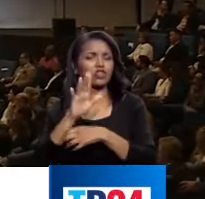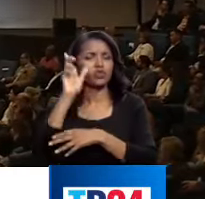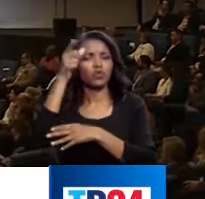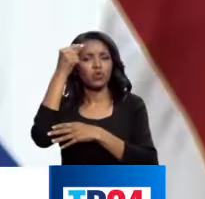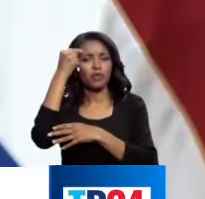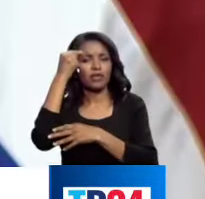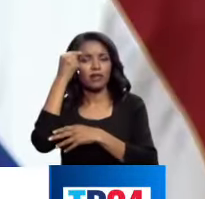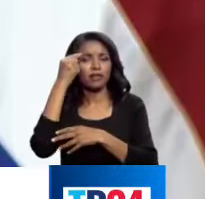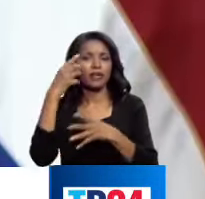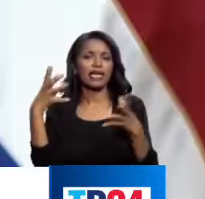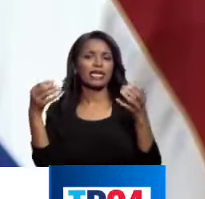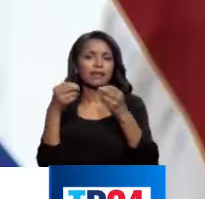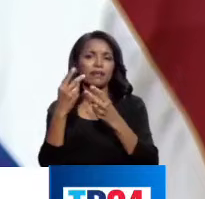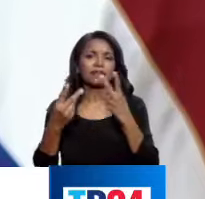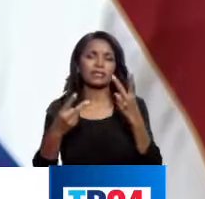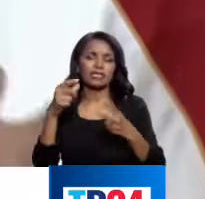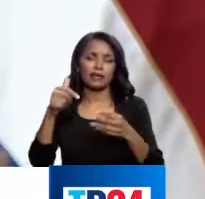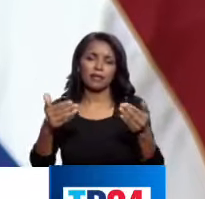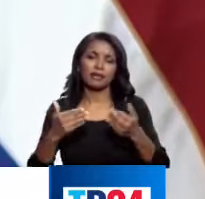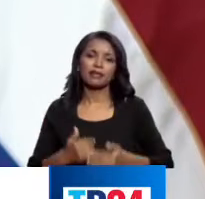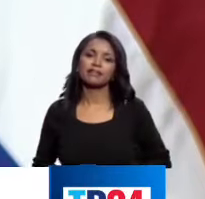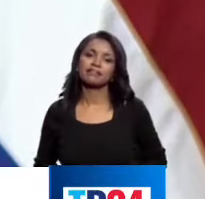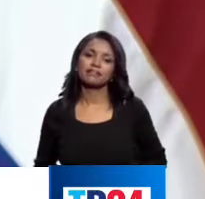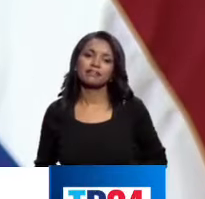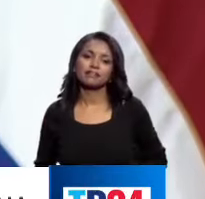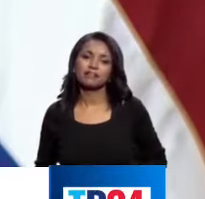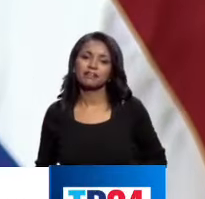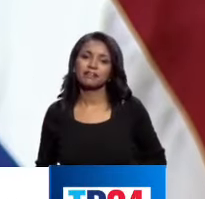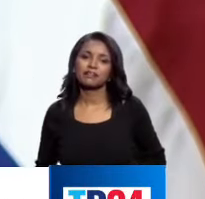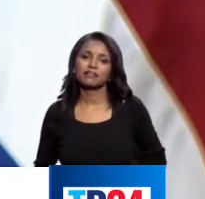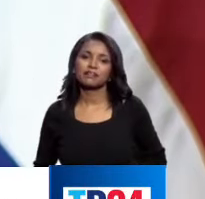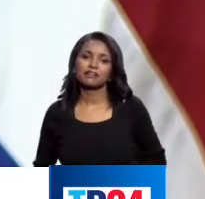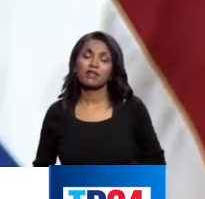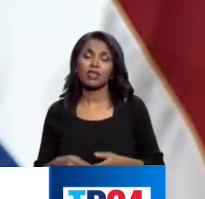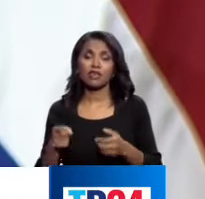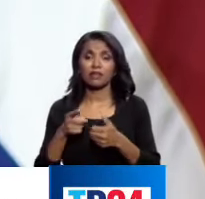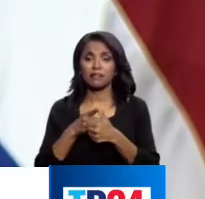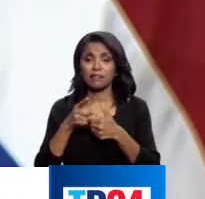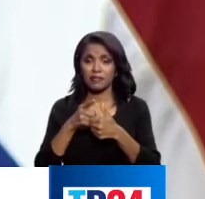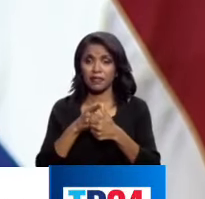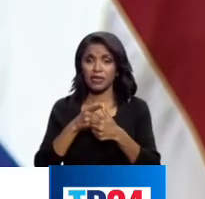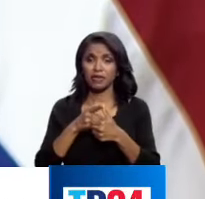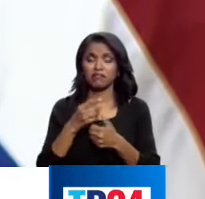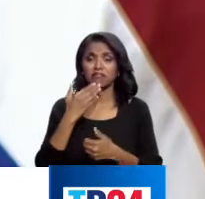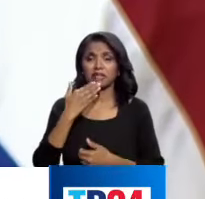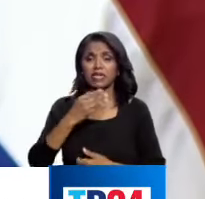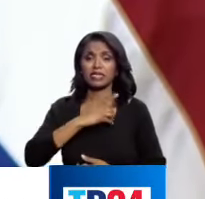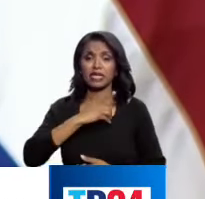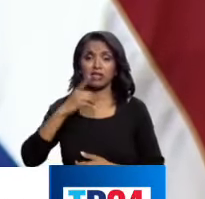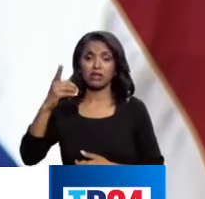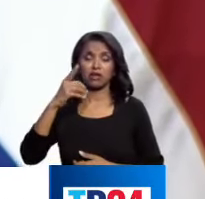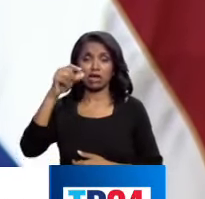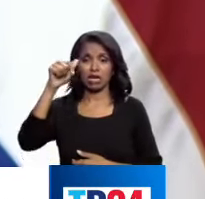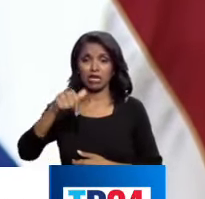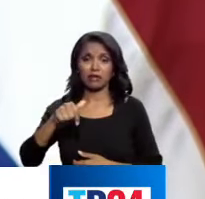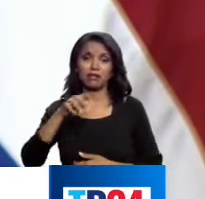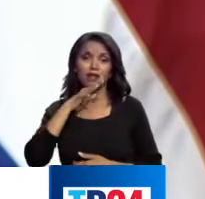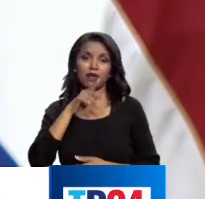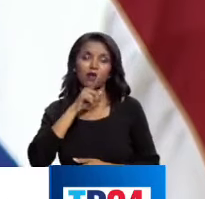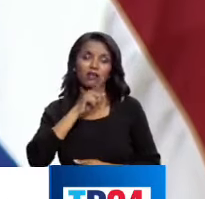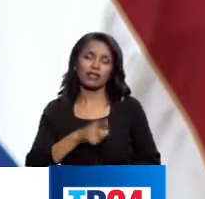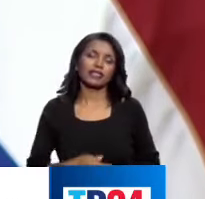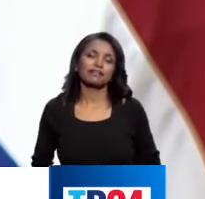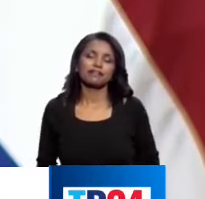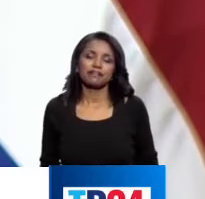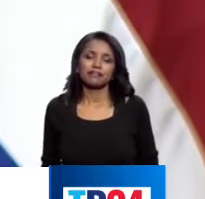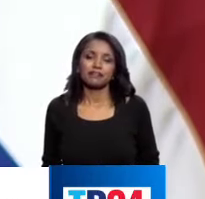Panamá? Primero, darle gracias a Dios y a la Virgen que nos permiten estos espacios y estos escenarios para hablar, como digo yo siempre, con la verdad.